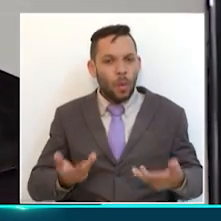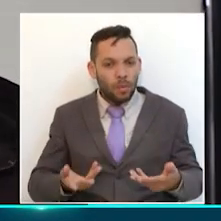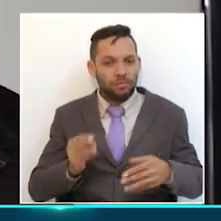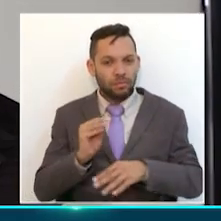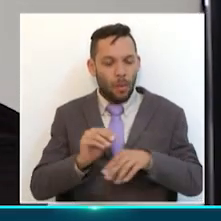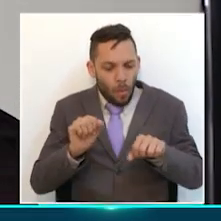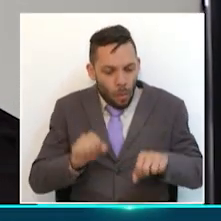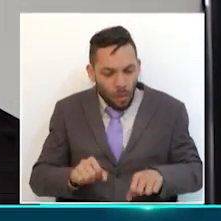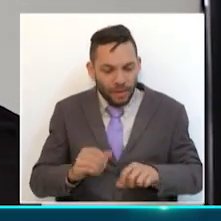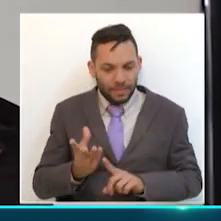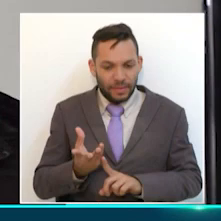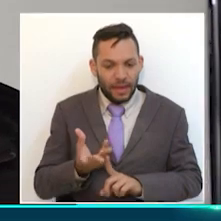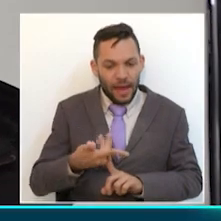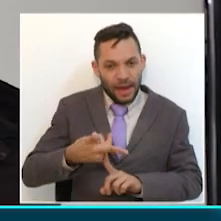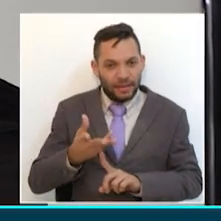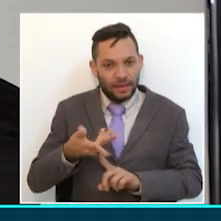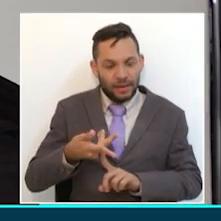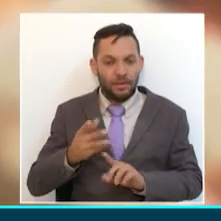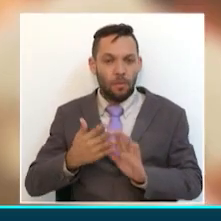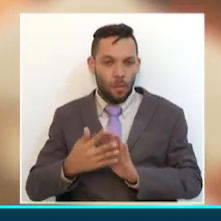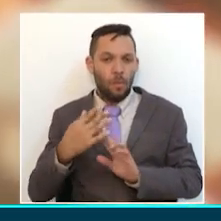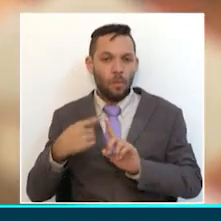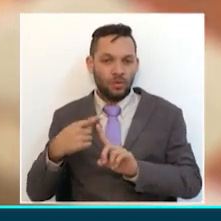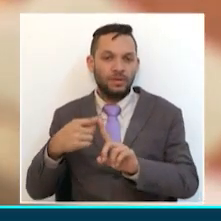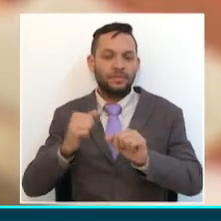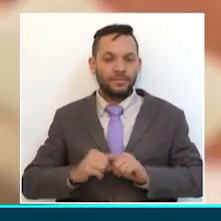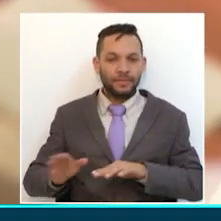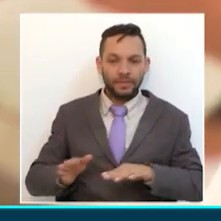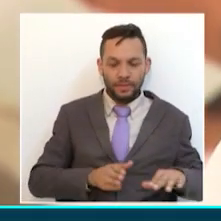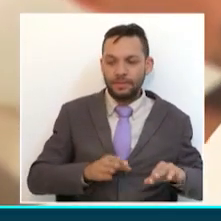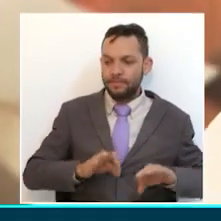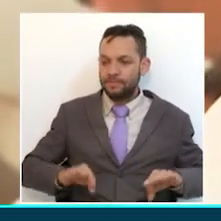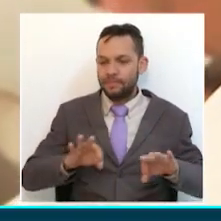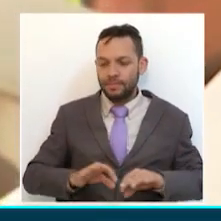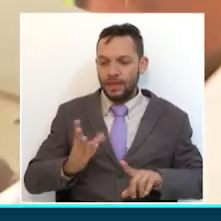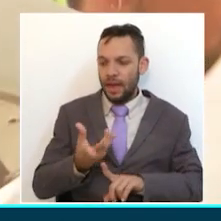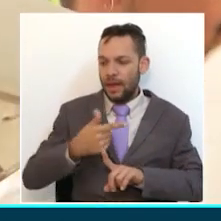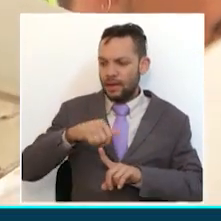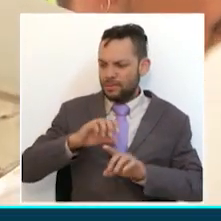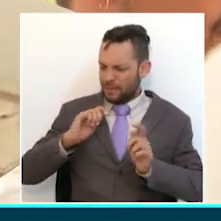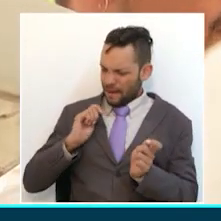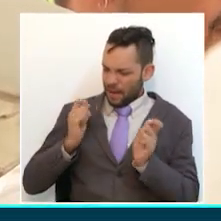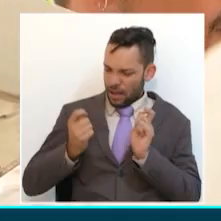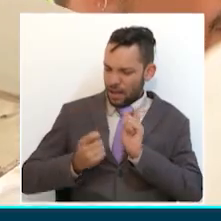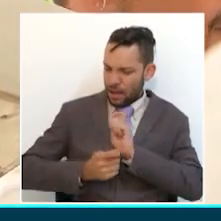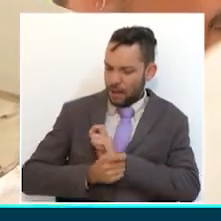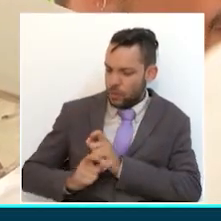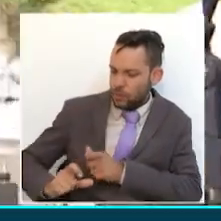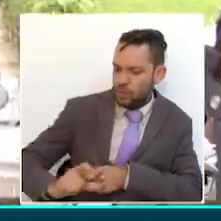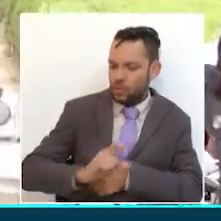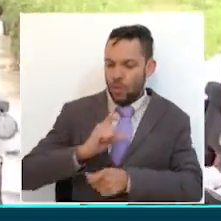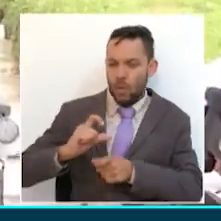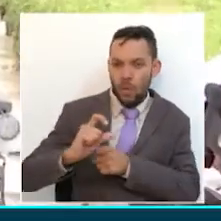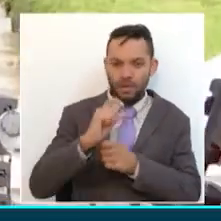podemos a través del arte dar un mensaje muy positivo. El arte es la herramienta de Artec para transformar la ciudad en un modelo de